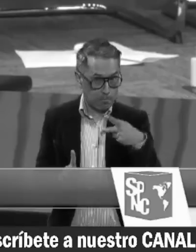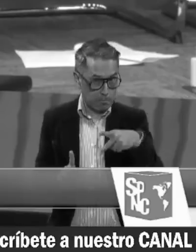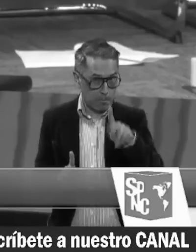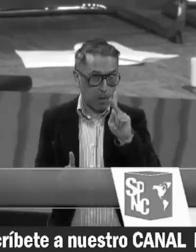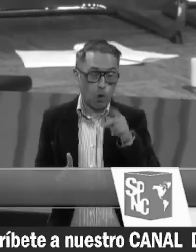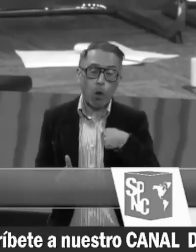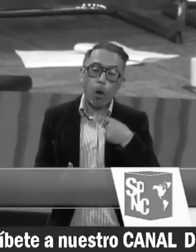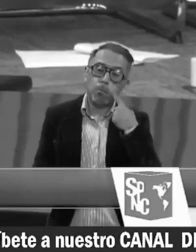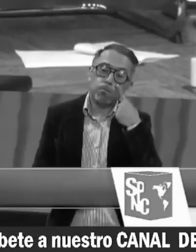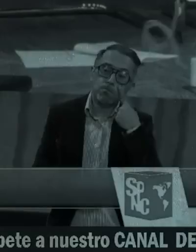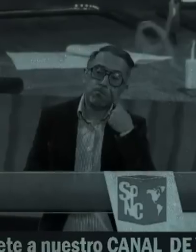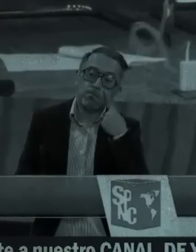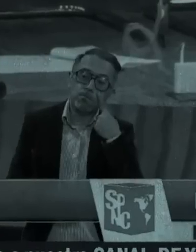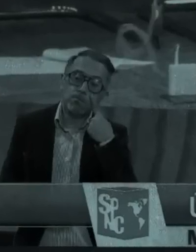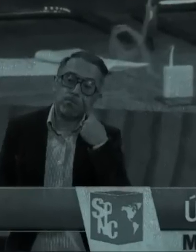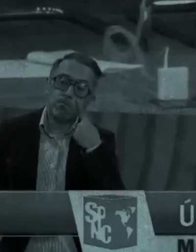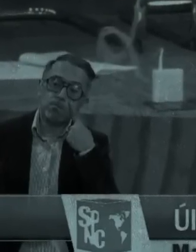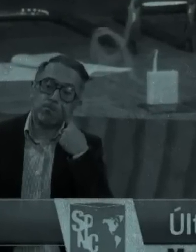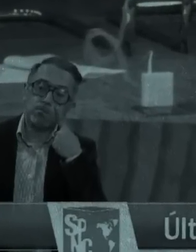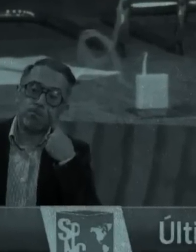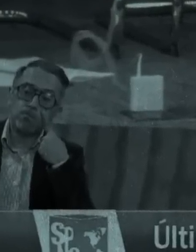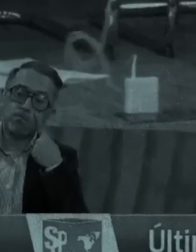es esta resolución.